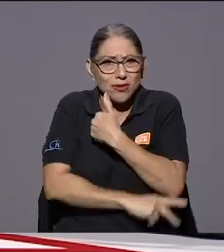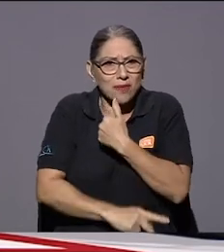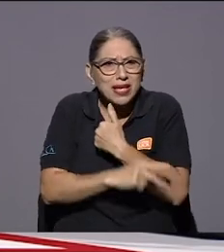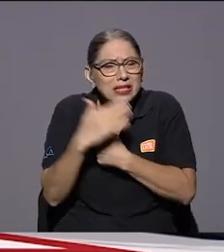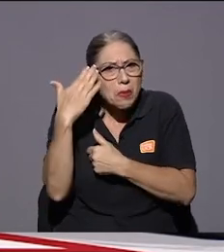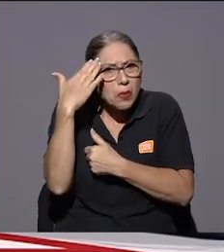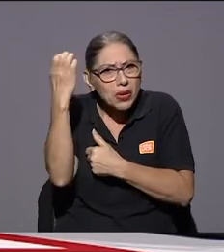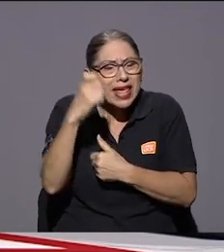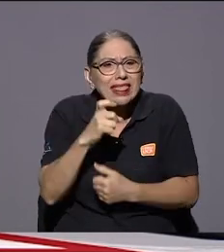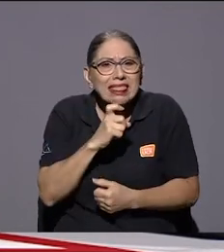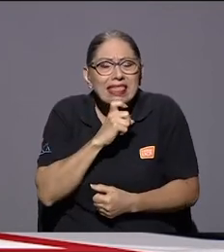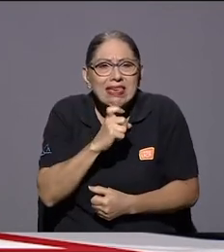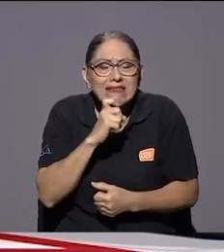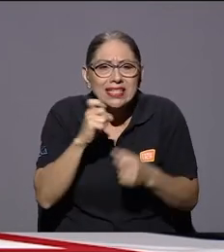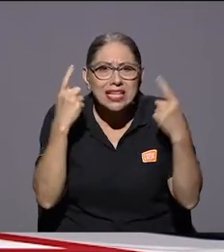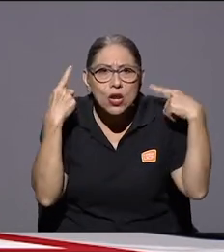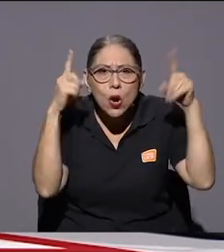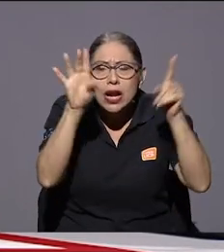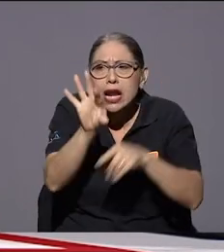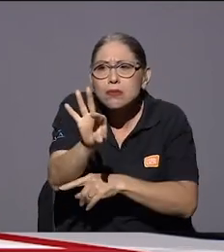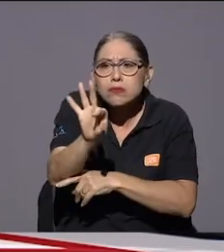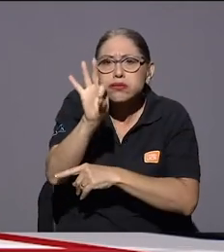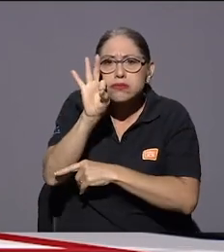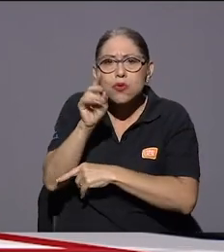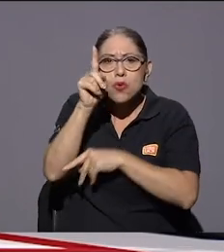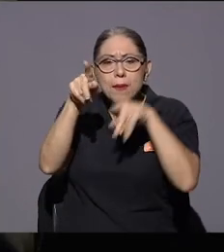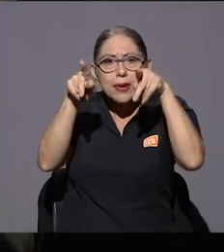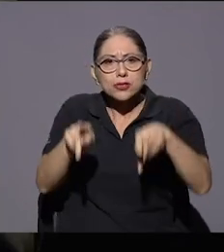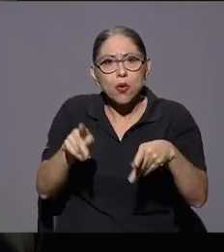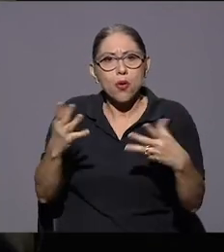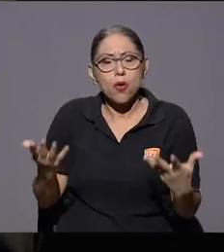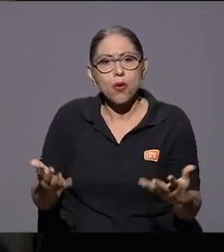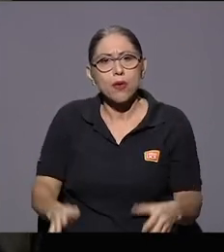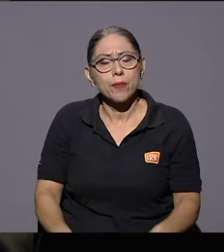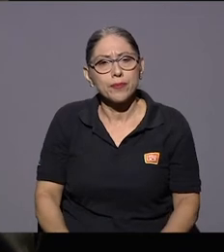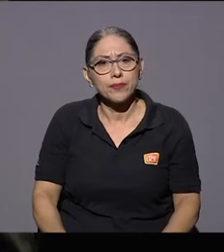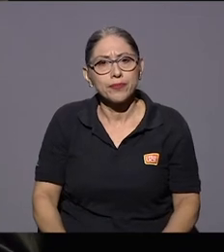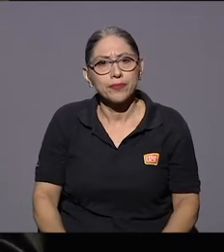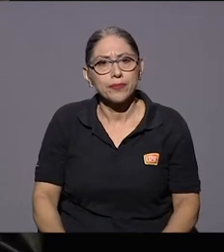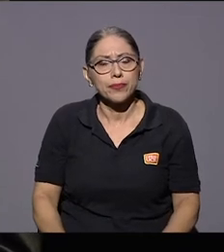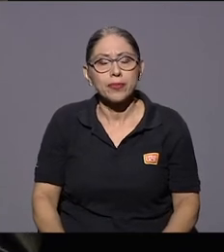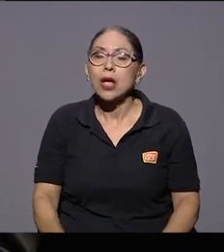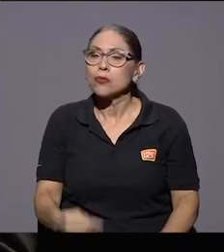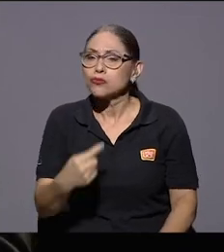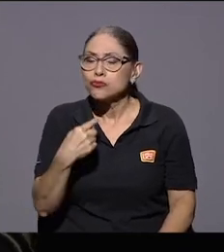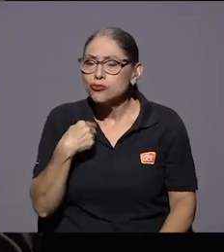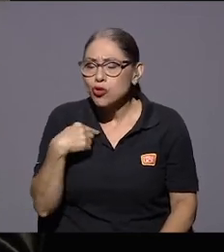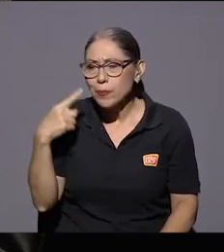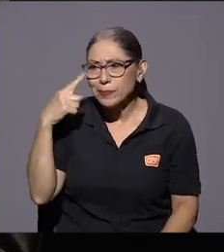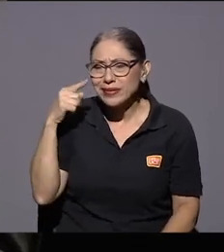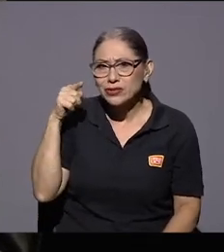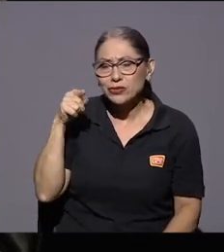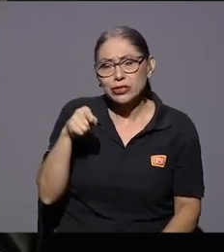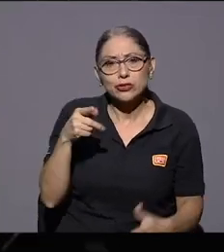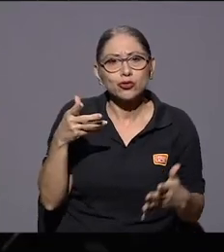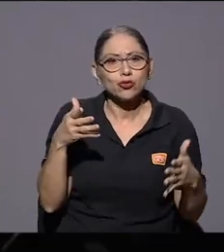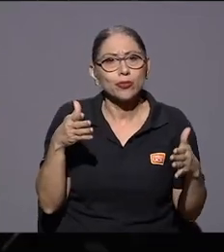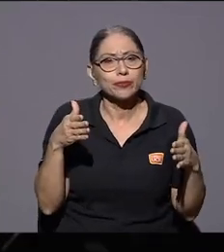vivimos, se les hace tan difícil poder lograr a la persona, don Randall? Yo lo aludo a un